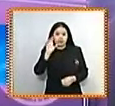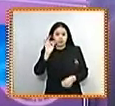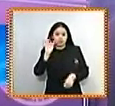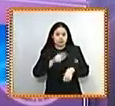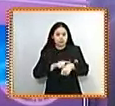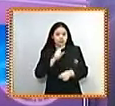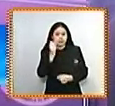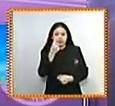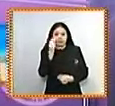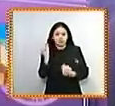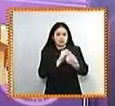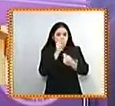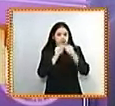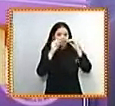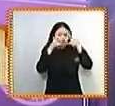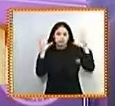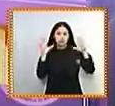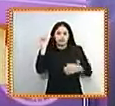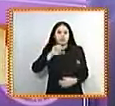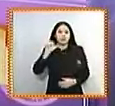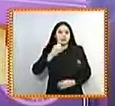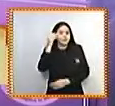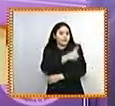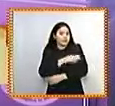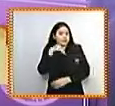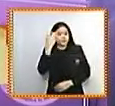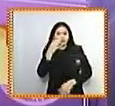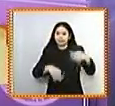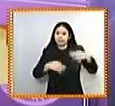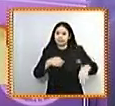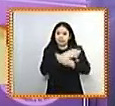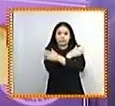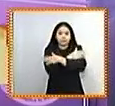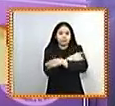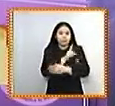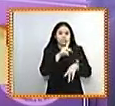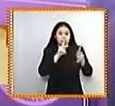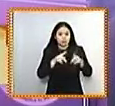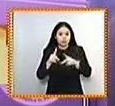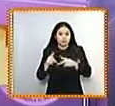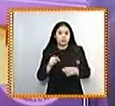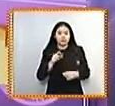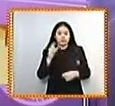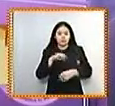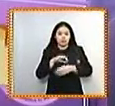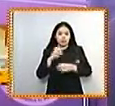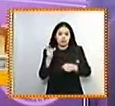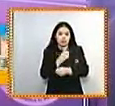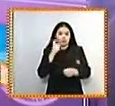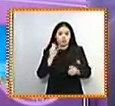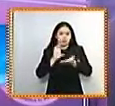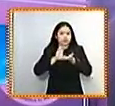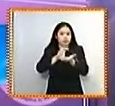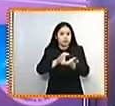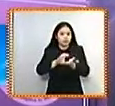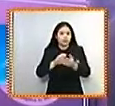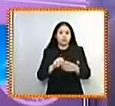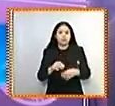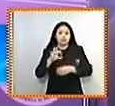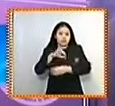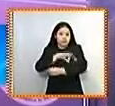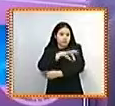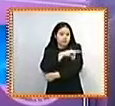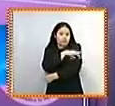en punto de la mañana. Y este día queremos felicitar a Pedro Linares, ganador de nuestro super premio en la ciudad de La Ceiba. Así